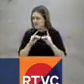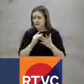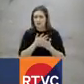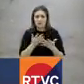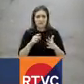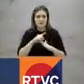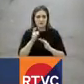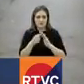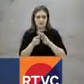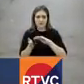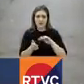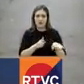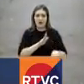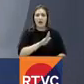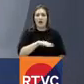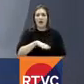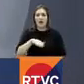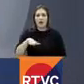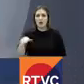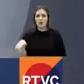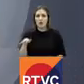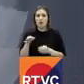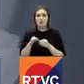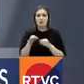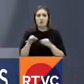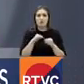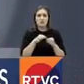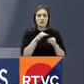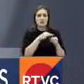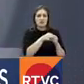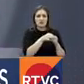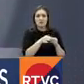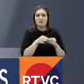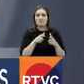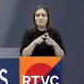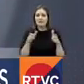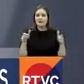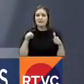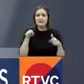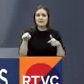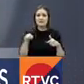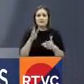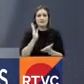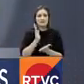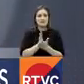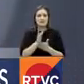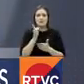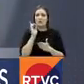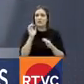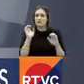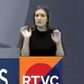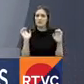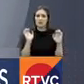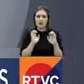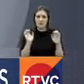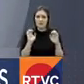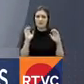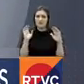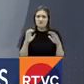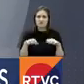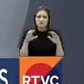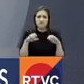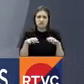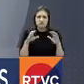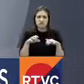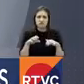de los 125 municipios del departamento están en alerta roja debido a la temporada invernal. Según autoridades, en la subregión región oriente son 5